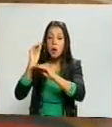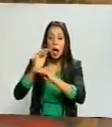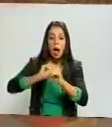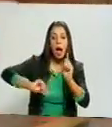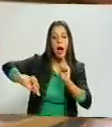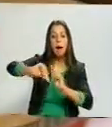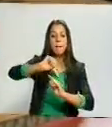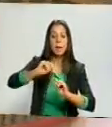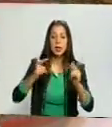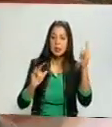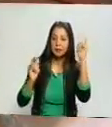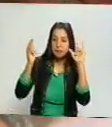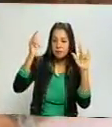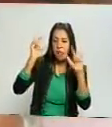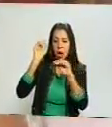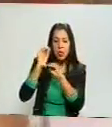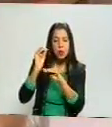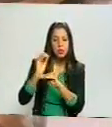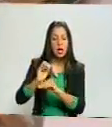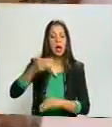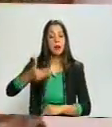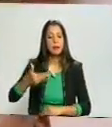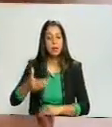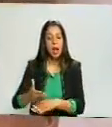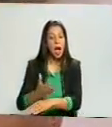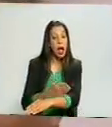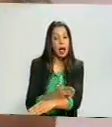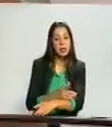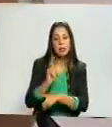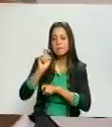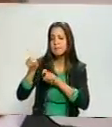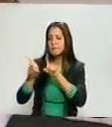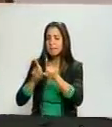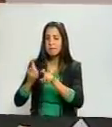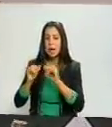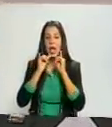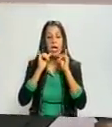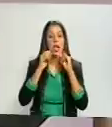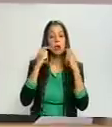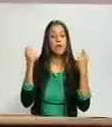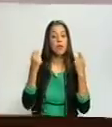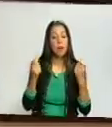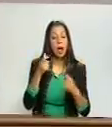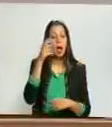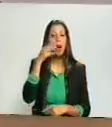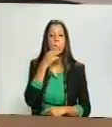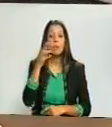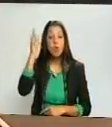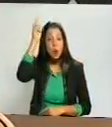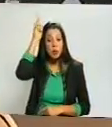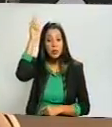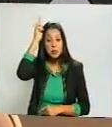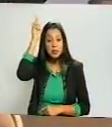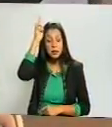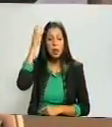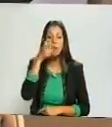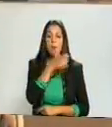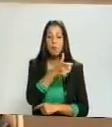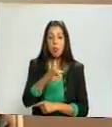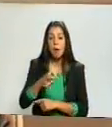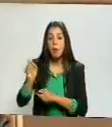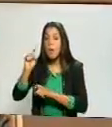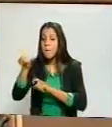lo que corresponde al derecho a la consulta previa e informada de los pueblos indígenas. Nunca